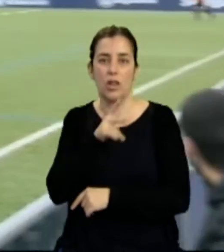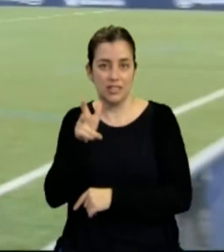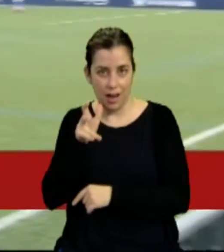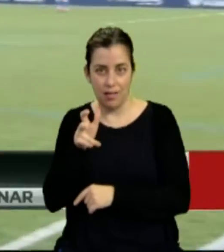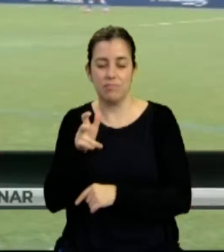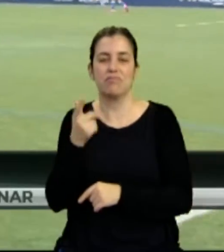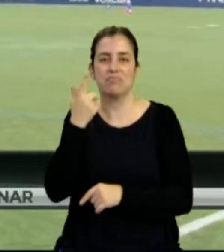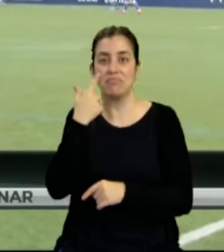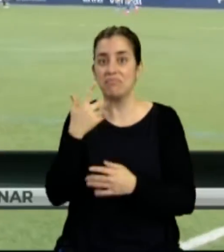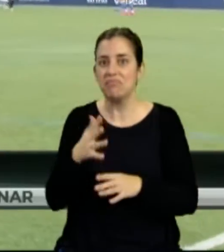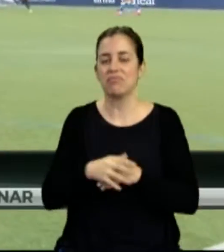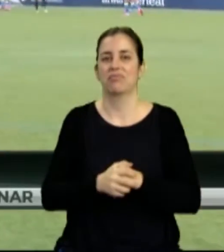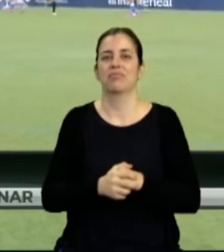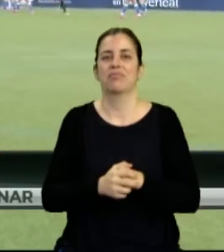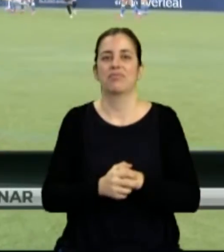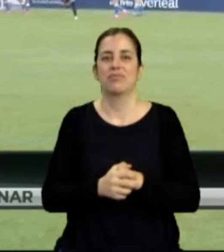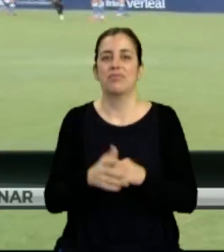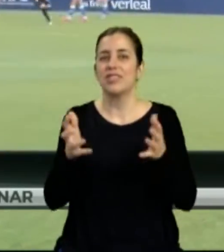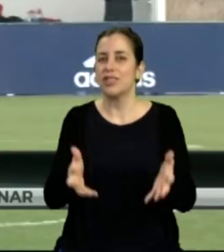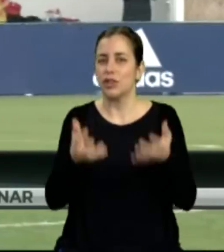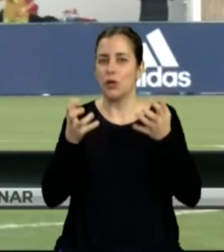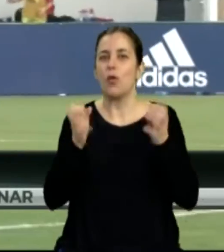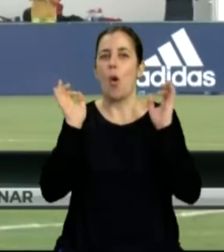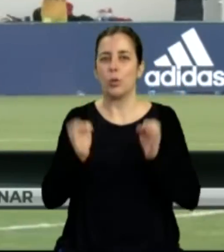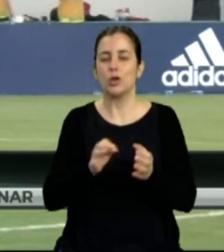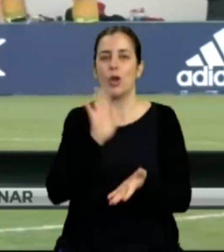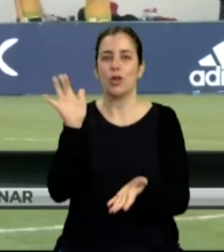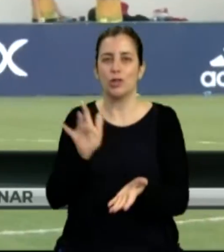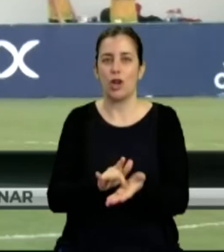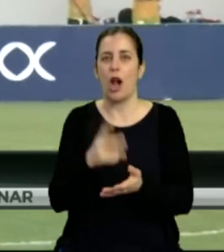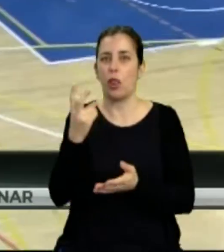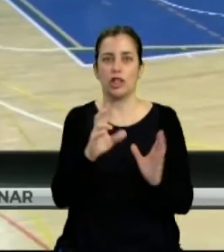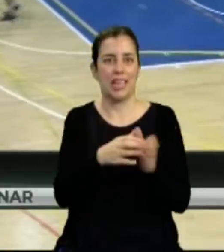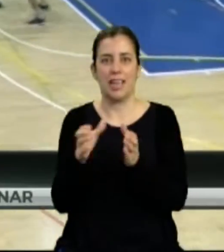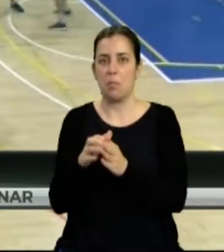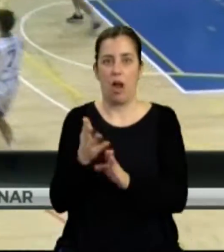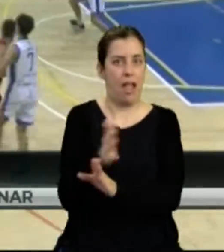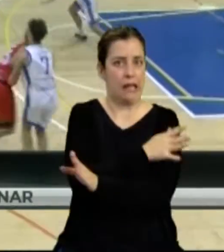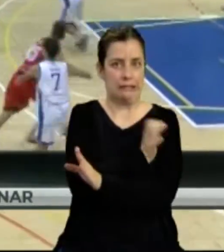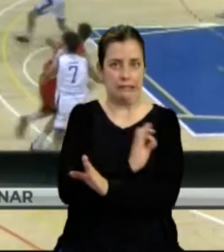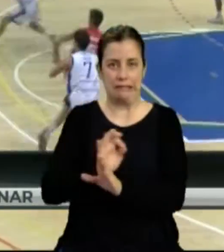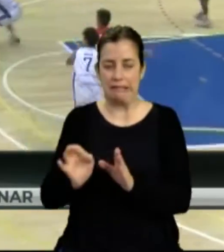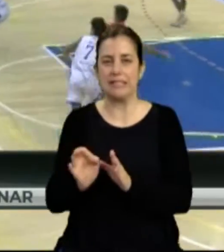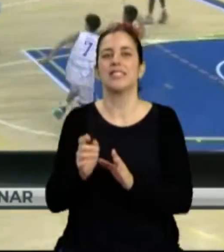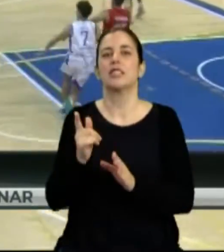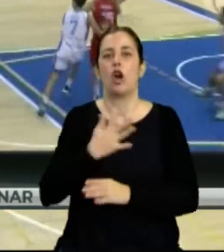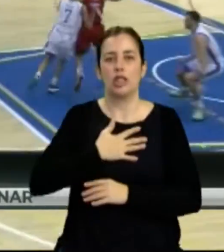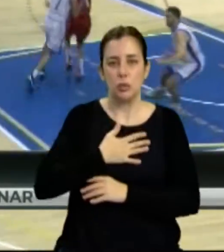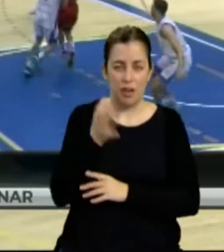triunfo fue precisamente lo que lograron 2 equipos que no lo habían hecho hasta ahora. Osasuna femenino,